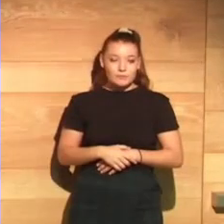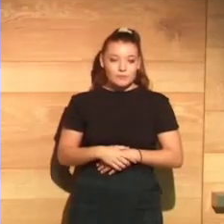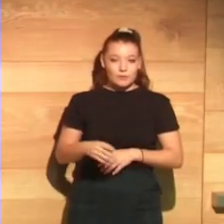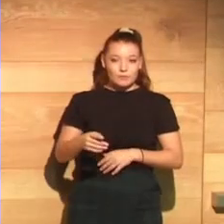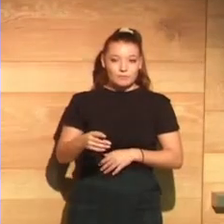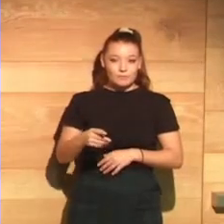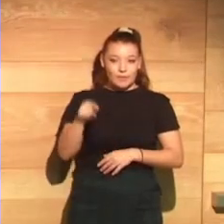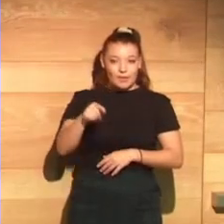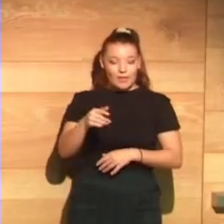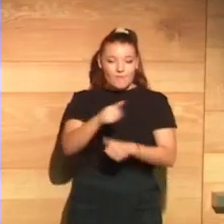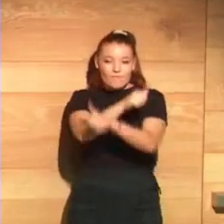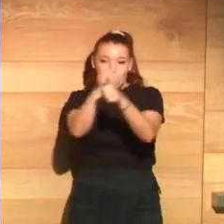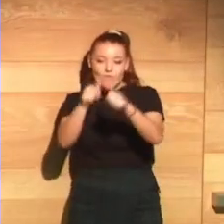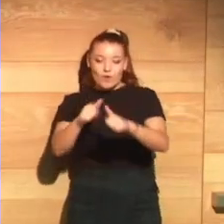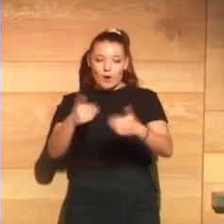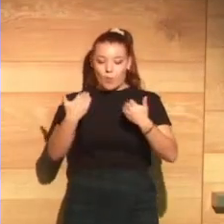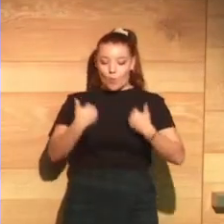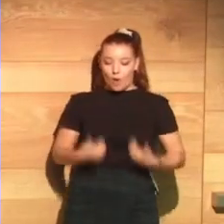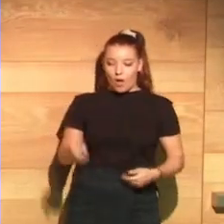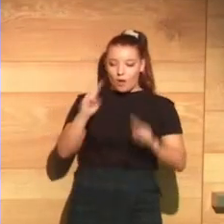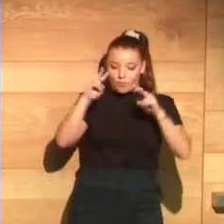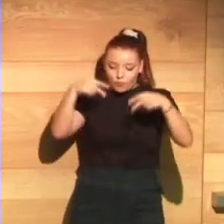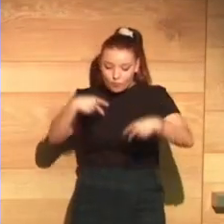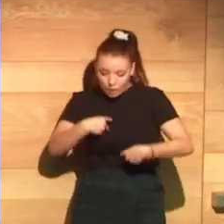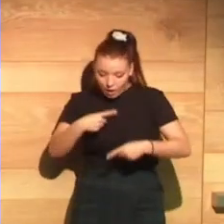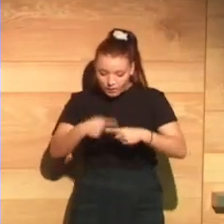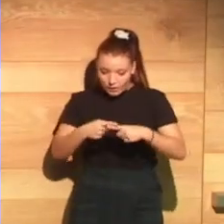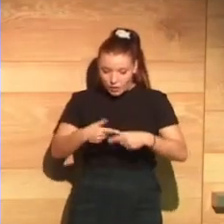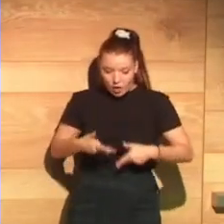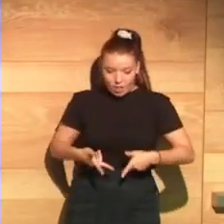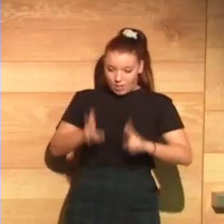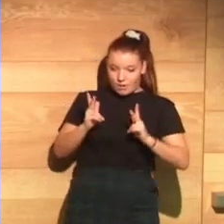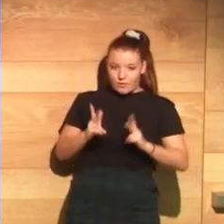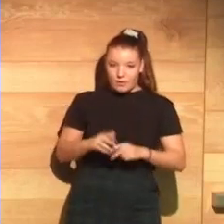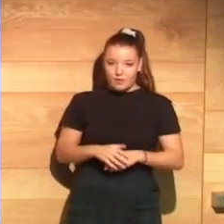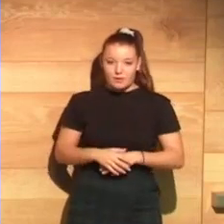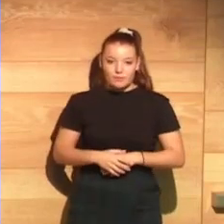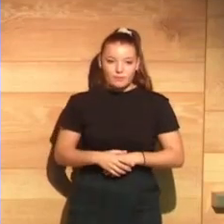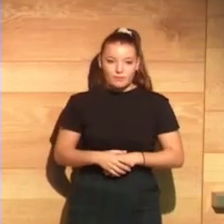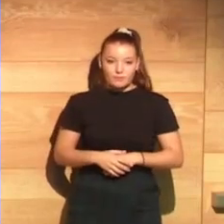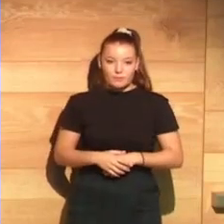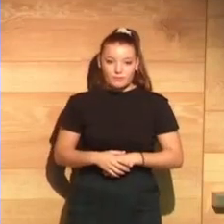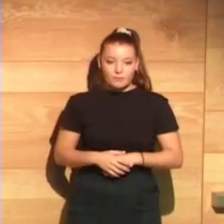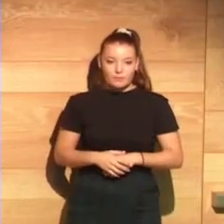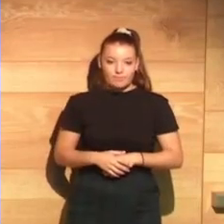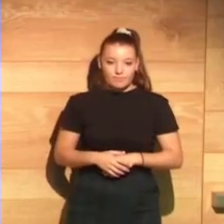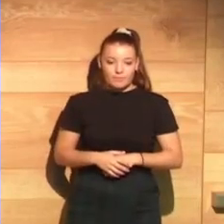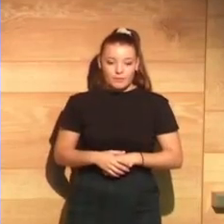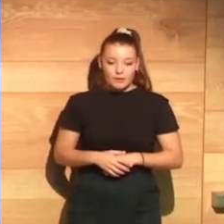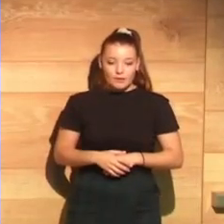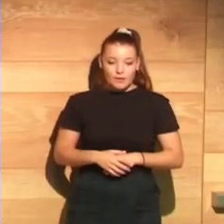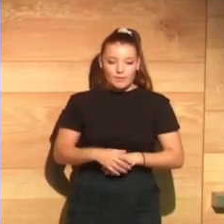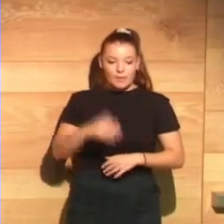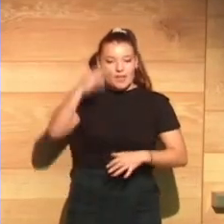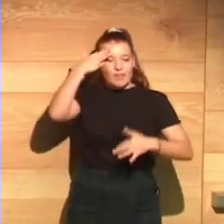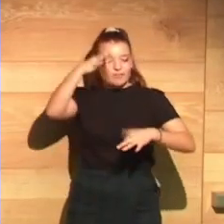embargo ya tenía esa forma de ver su cuerpo y de ver su sexo de una forma muy libre y con